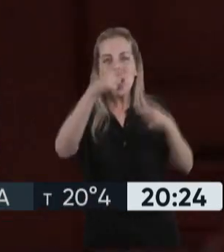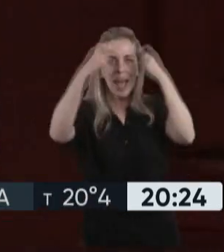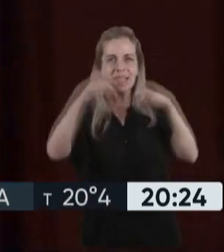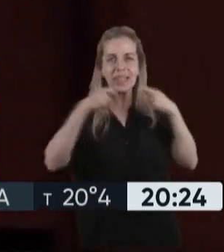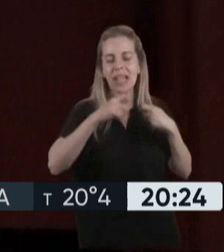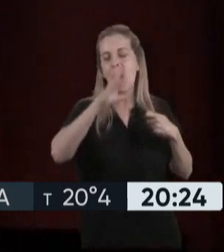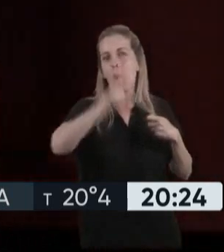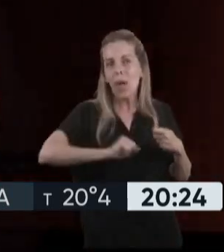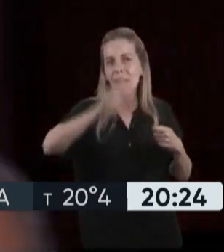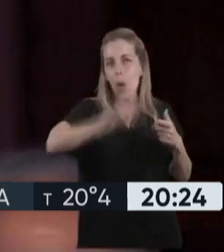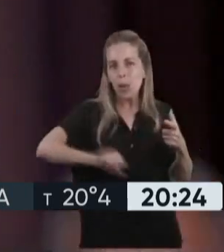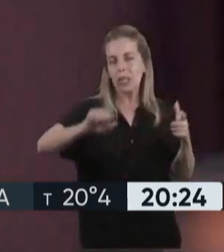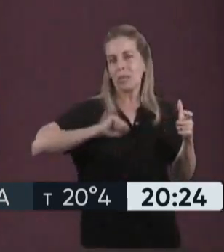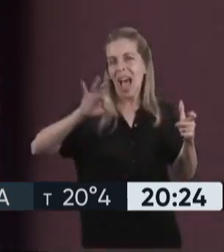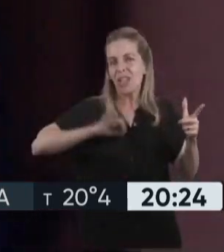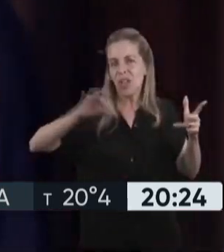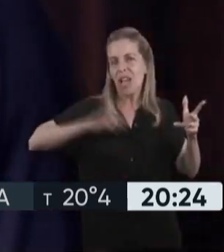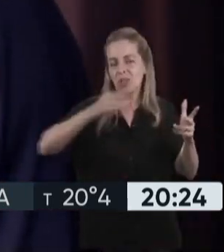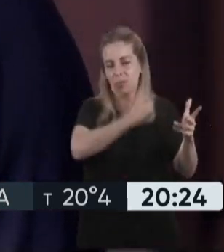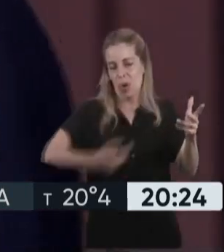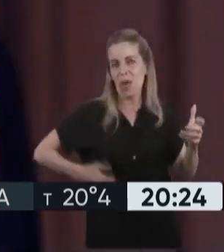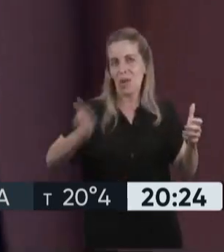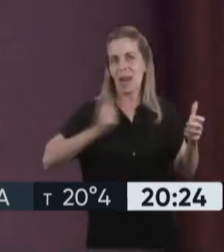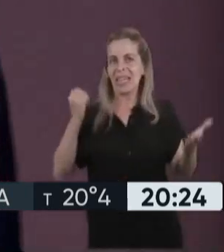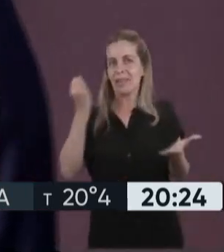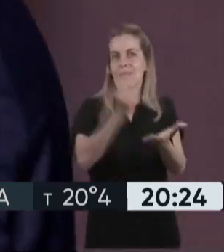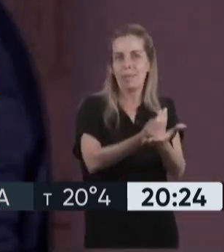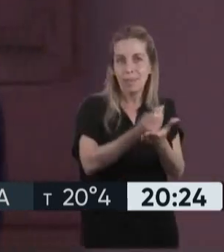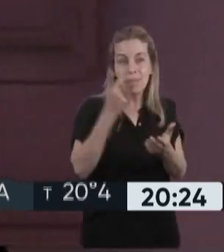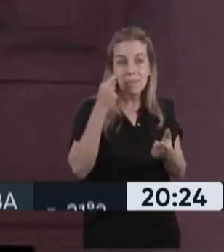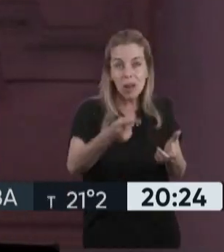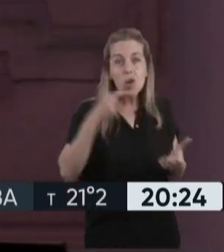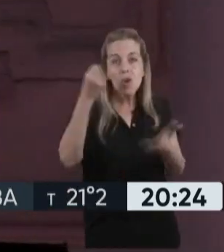peor dictadura y nos dieron un ejemplo de lucha.